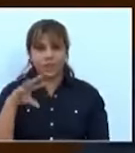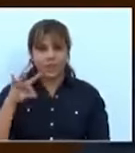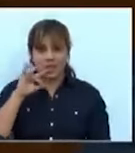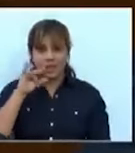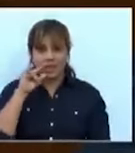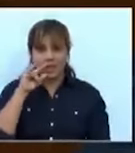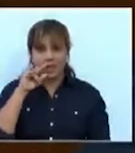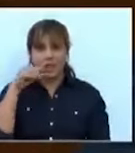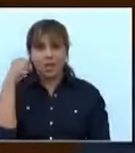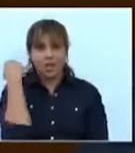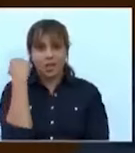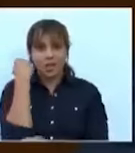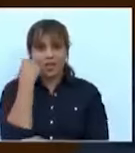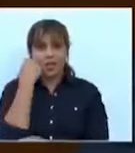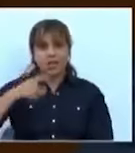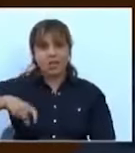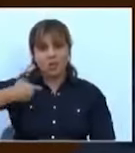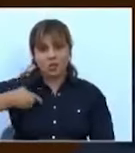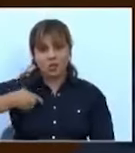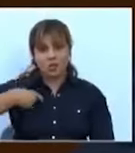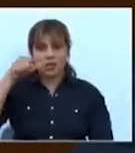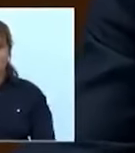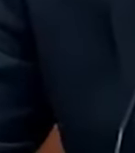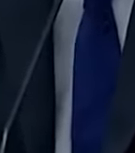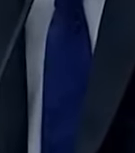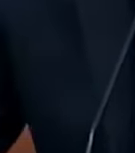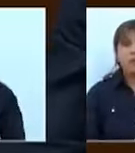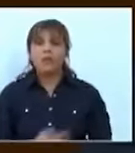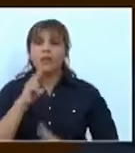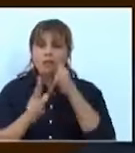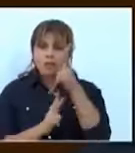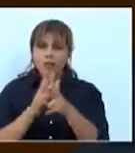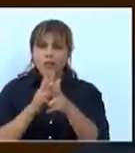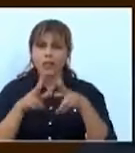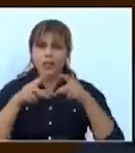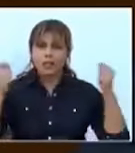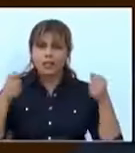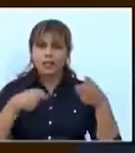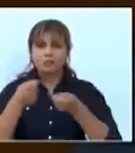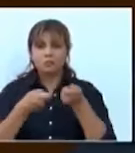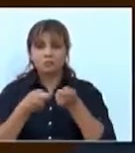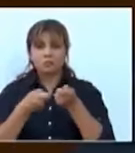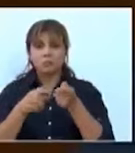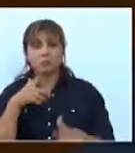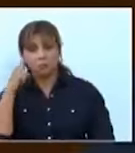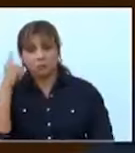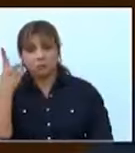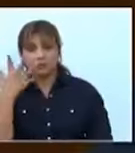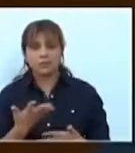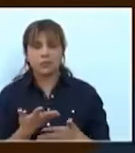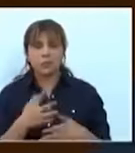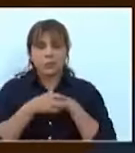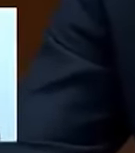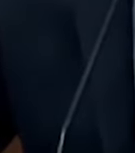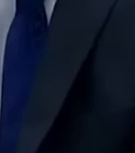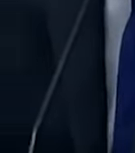dificultades económicas y sociales de nuestro país. Y hay que terminar con la política que tiene como lógica el